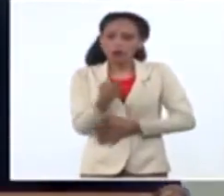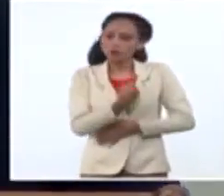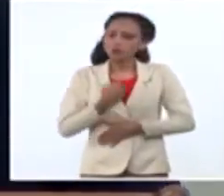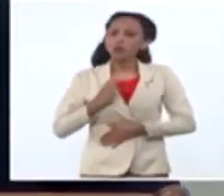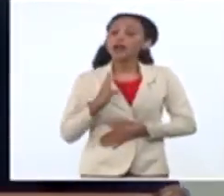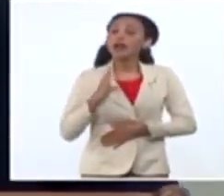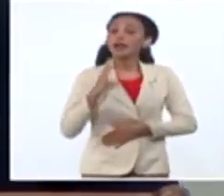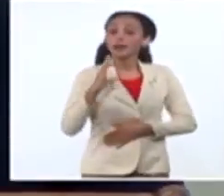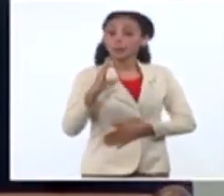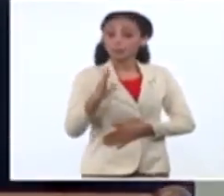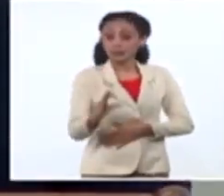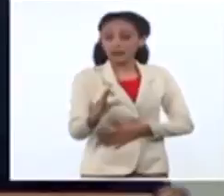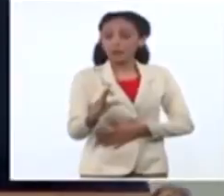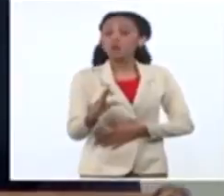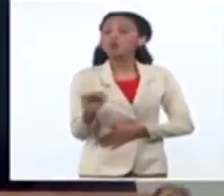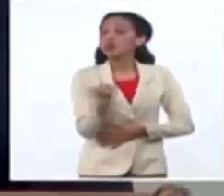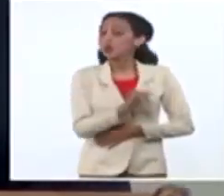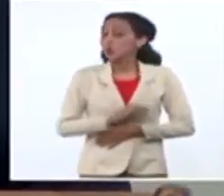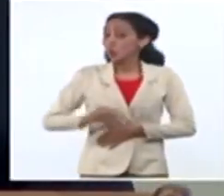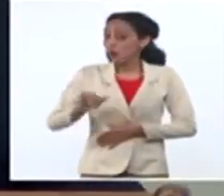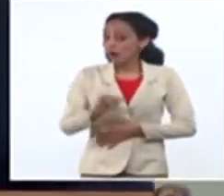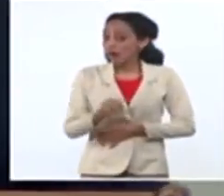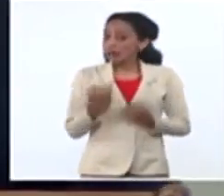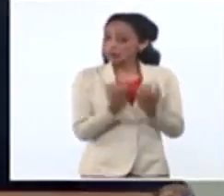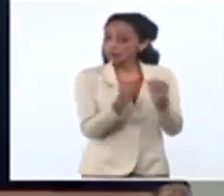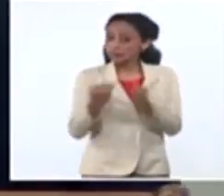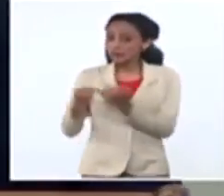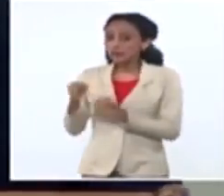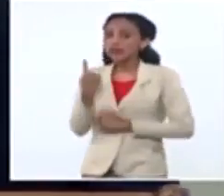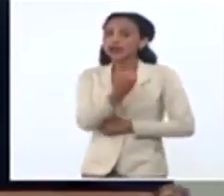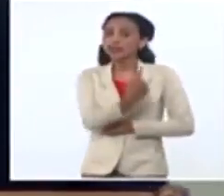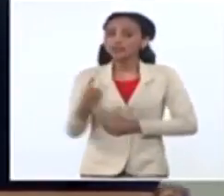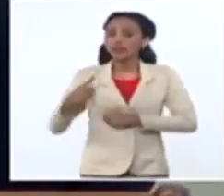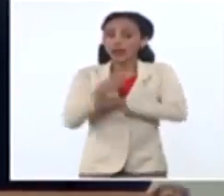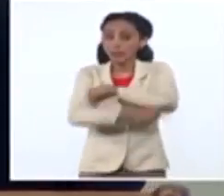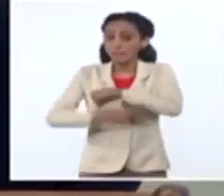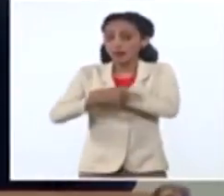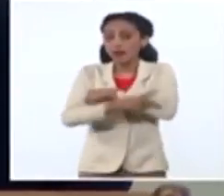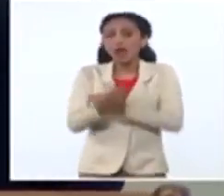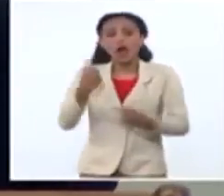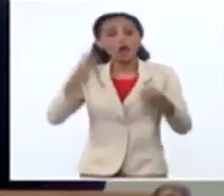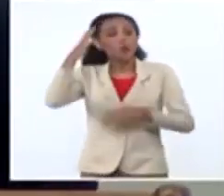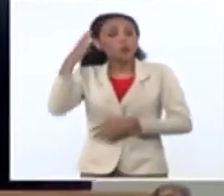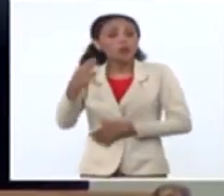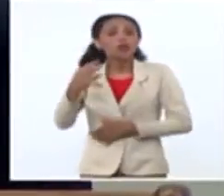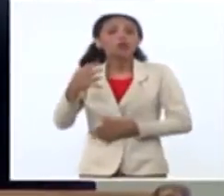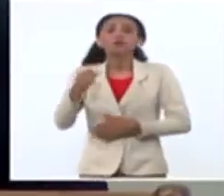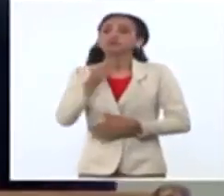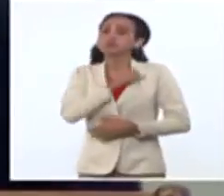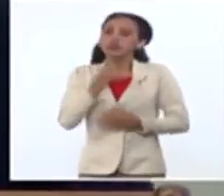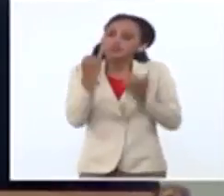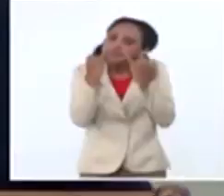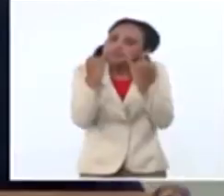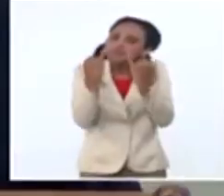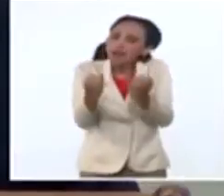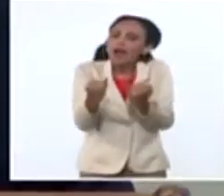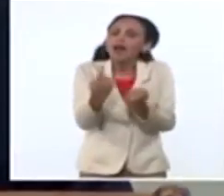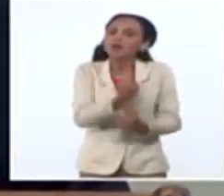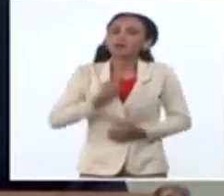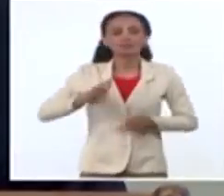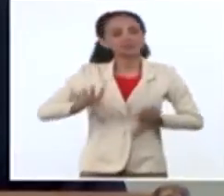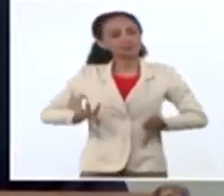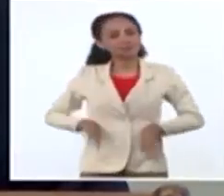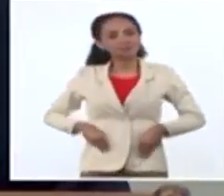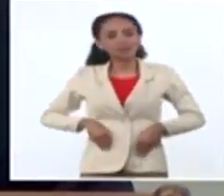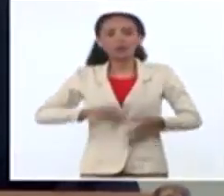su soberanía, por si sus gobiernos decidieran mostrarse interesados en este